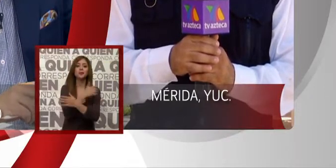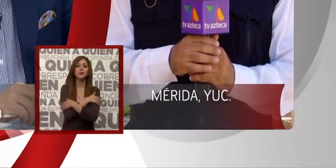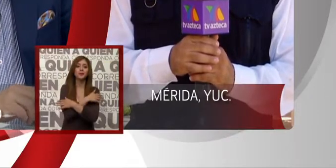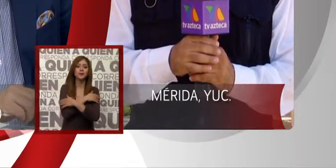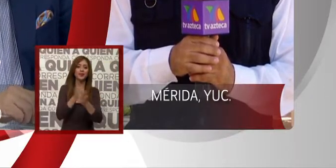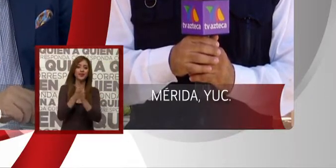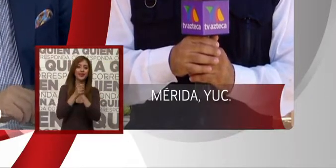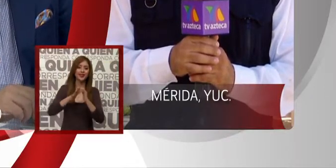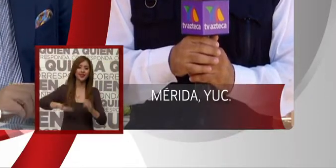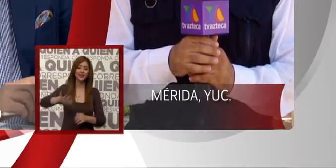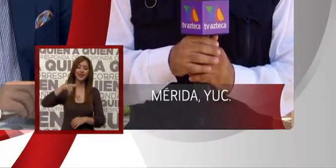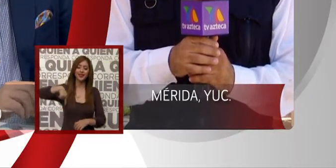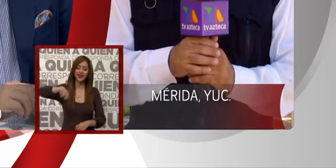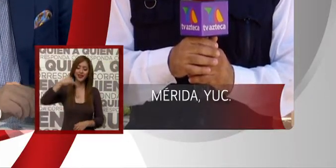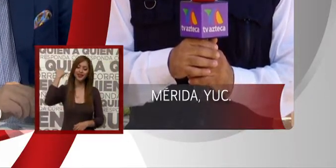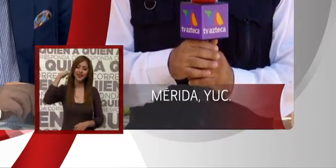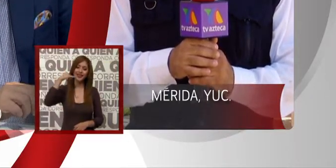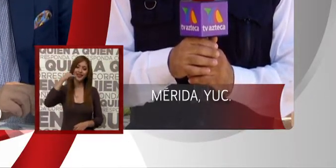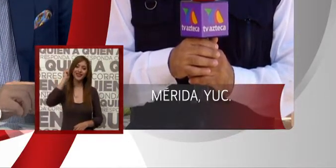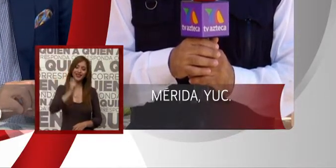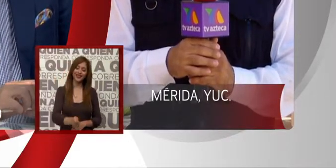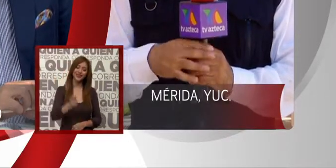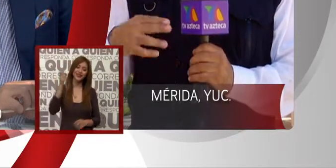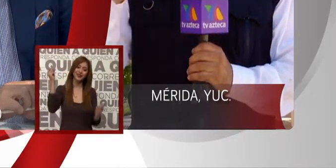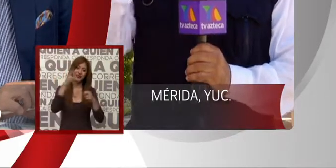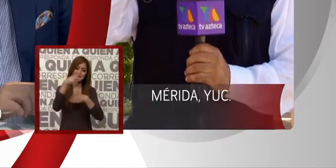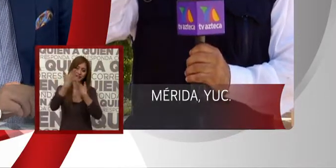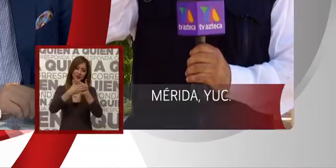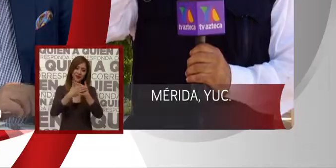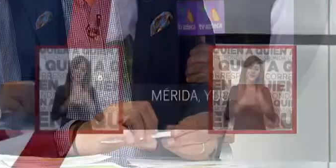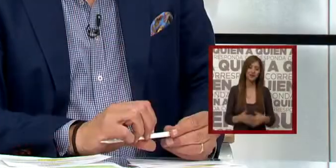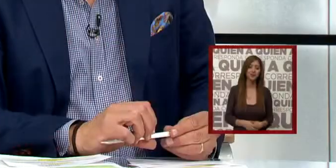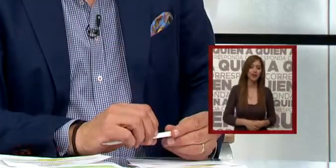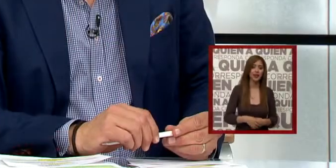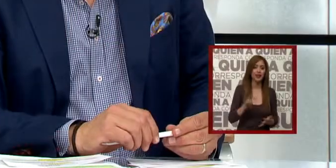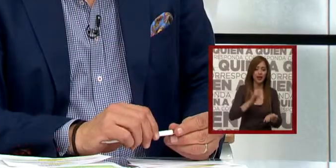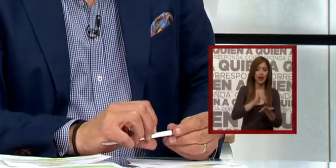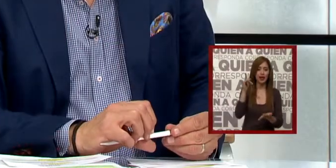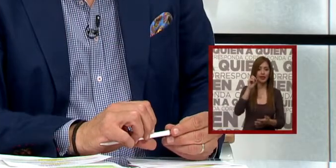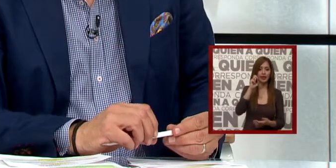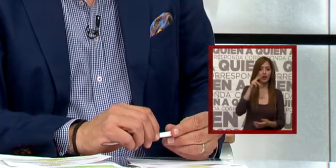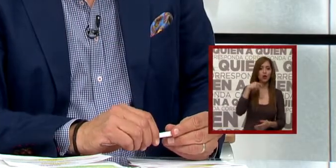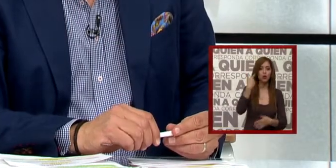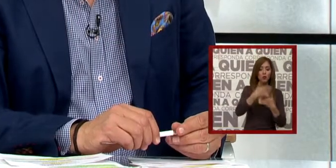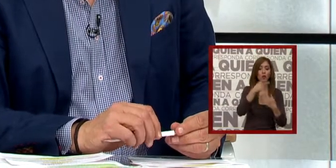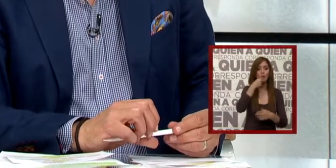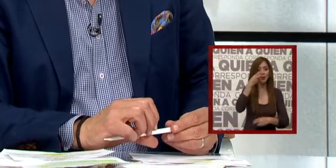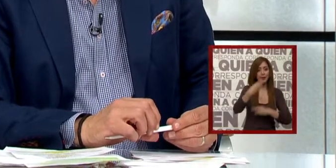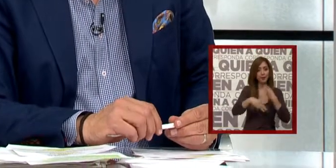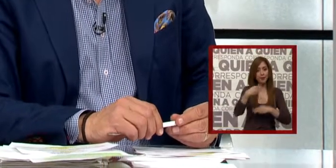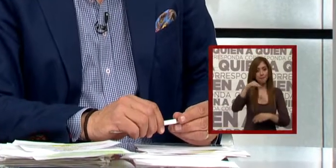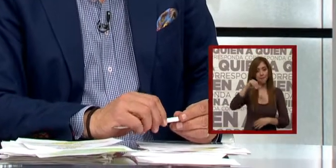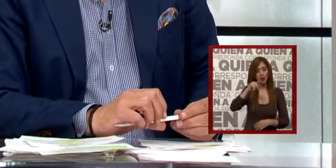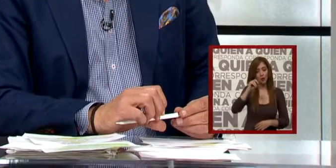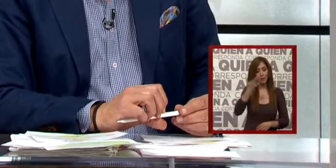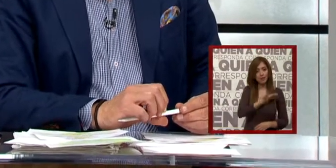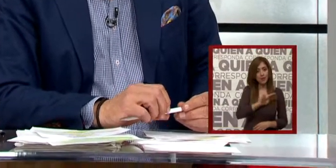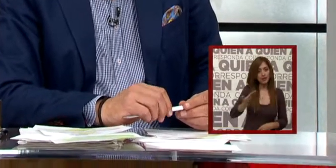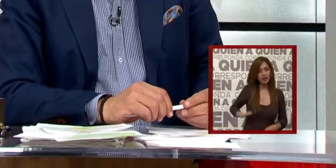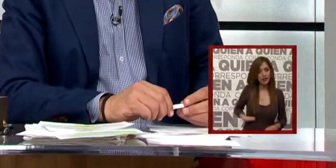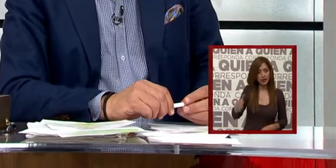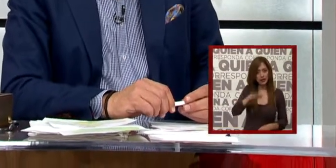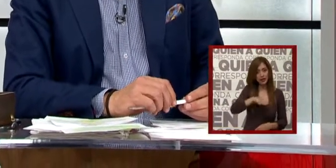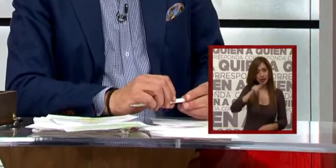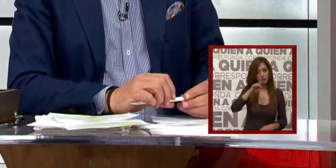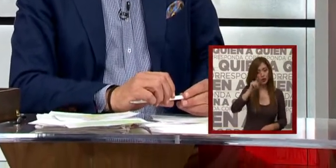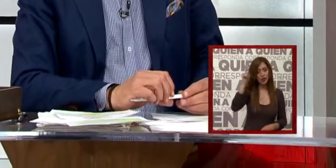saludo desde La Blanca, Mérida. Nos vemos. Hasta la próxima. Gracias, Sergio. Muy amable. Gracias y pendiente. pendientes con el magistrado Marcos Celis Quintal, presidente del Tribunal Superior de Justicia